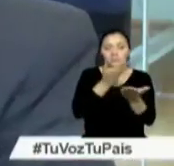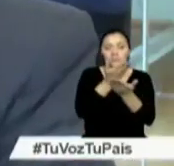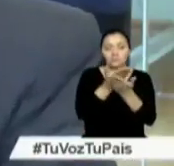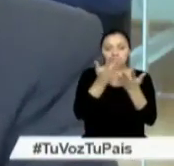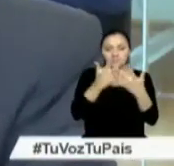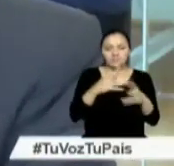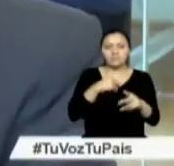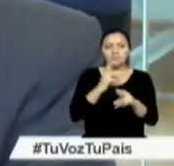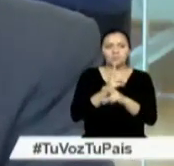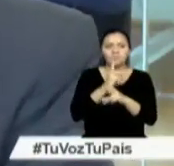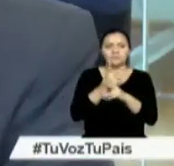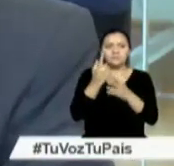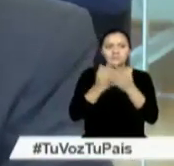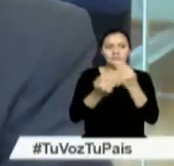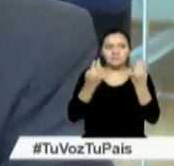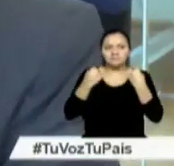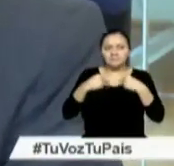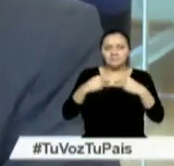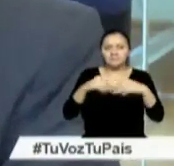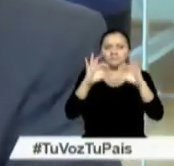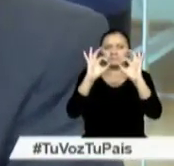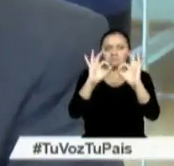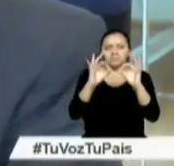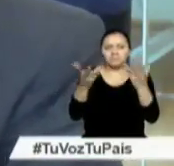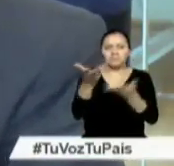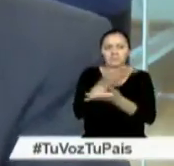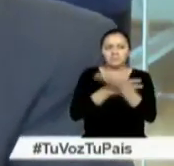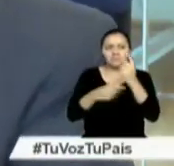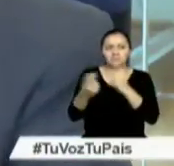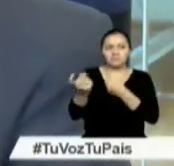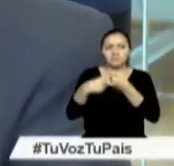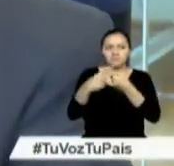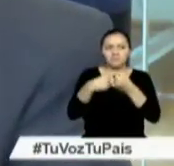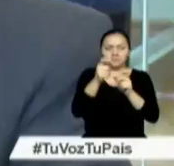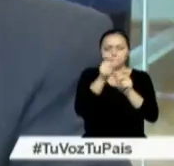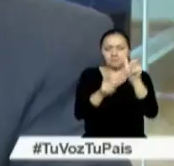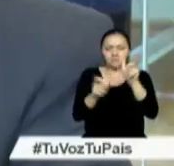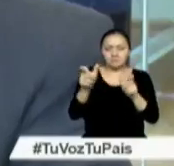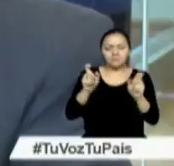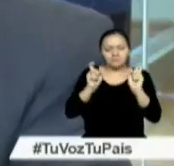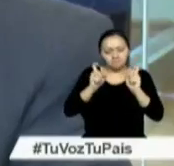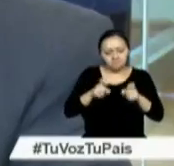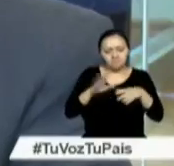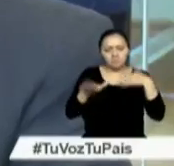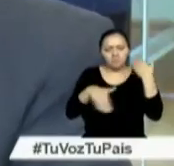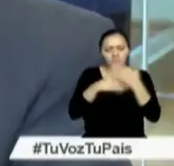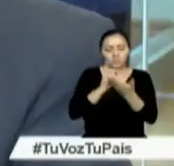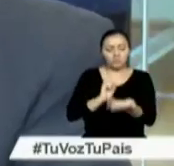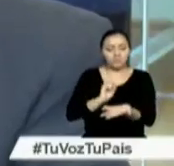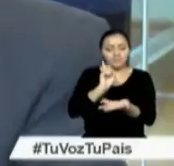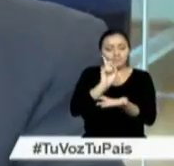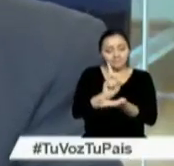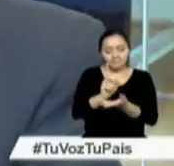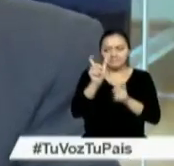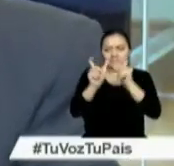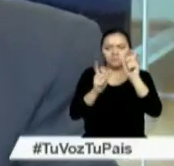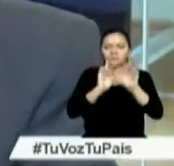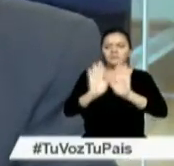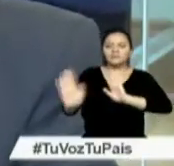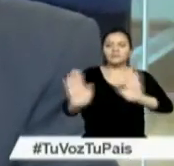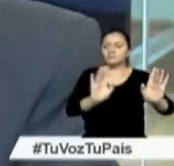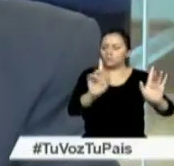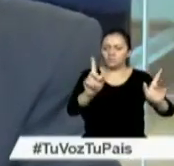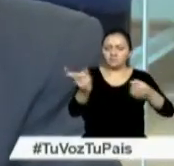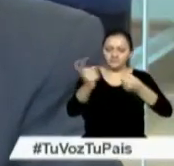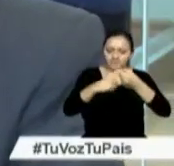utilizamos una metodología bastante dinámica participativa de tal manera que en algunos eventos